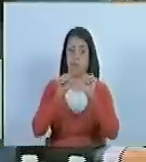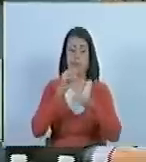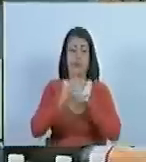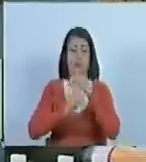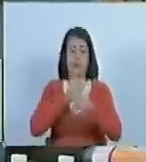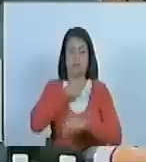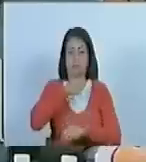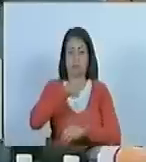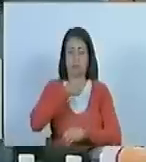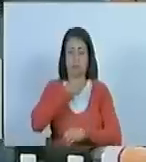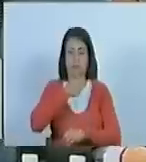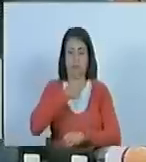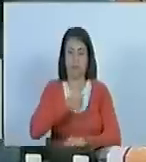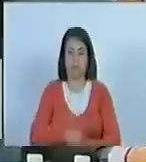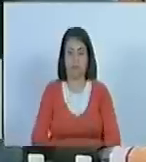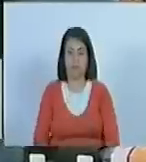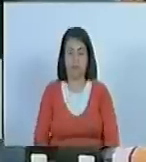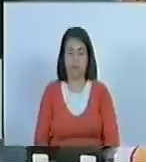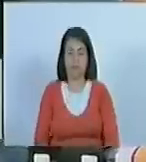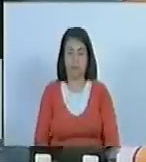haciendo periodismo.